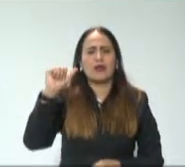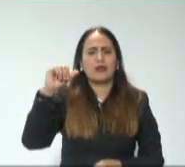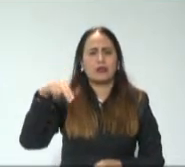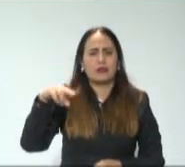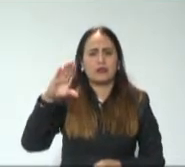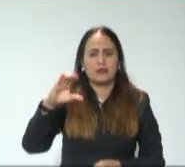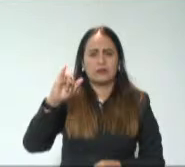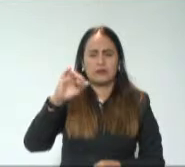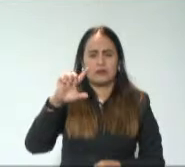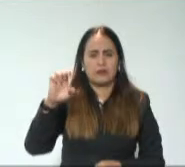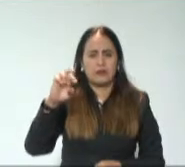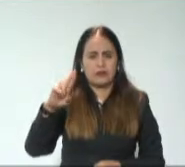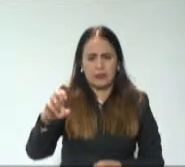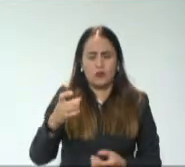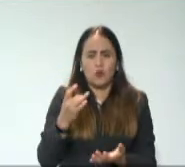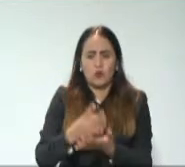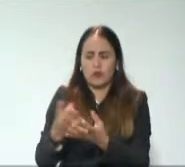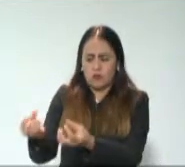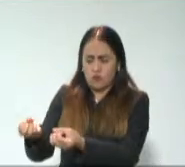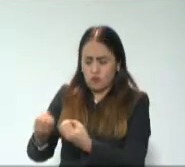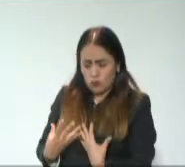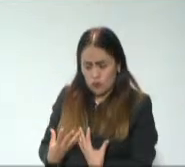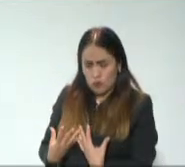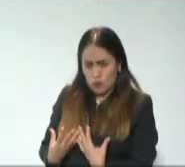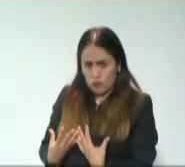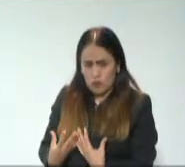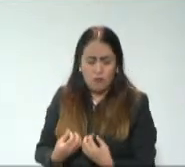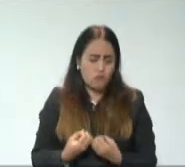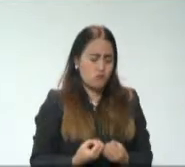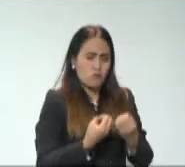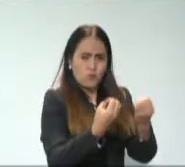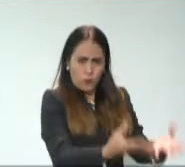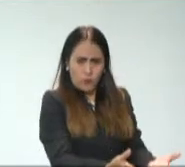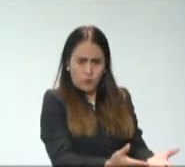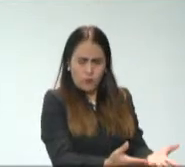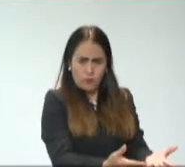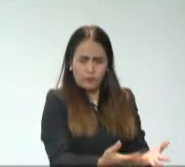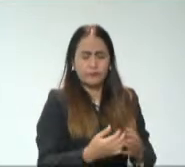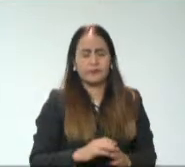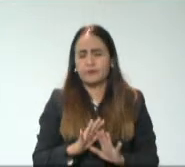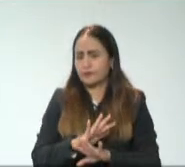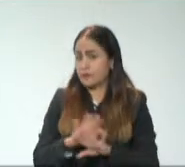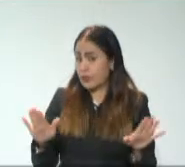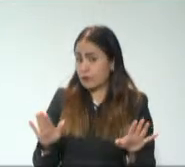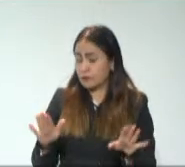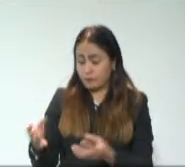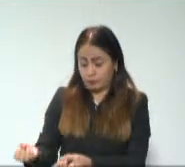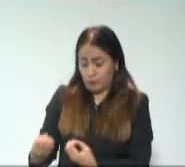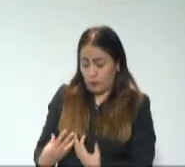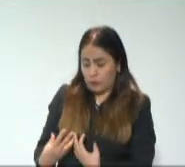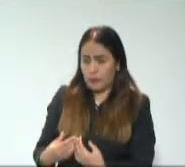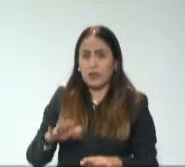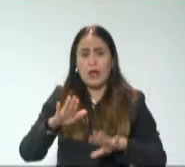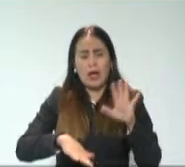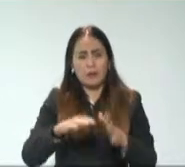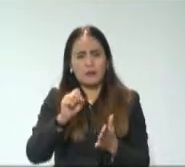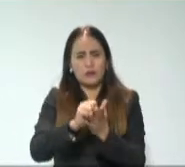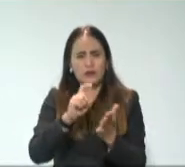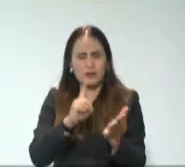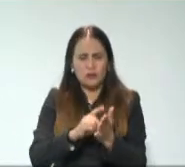el medio para recibir y trasladar a una institución Entonces cuando nos hacen las solicitudes de